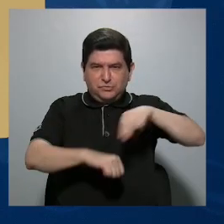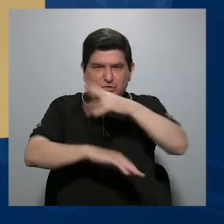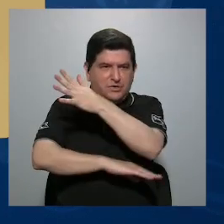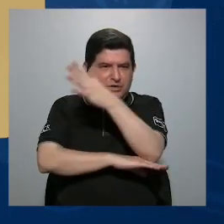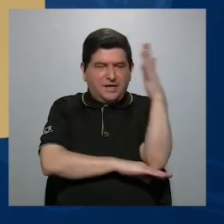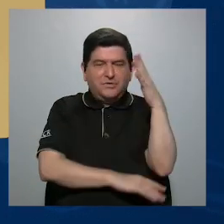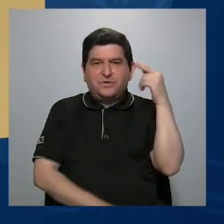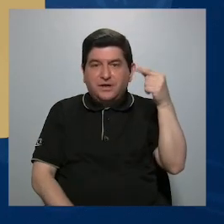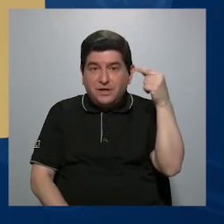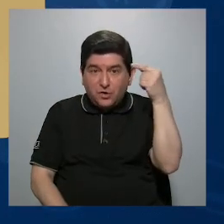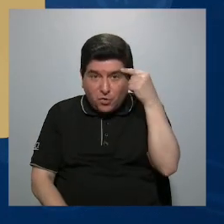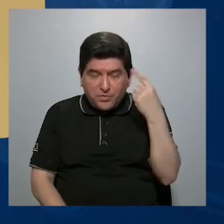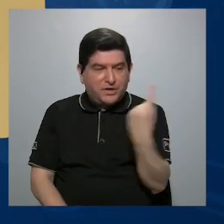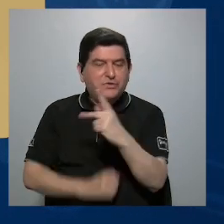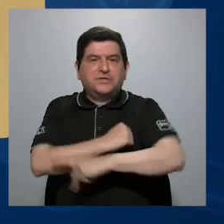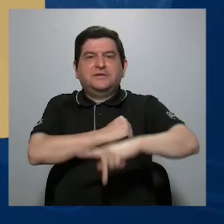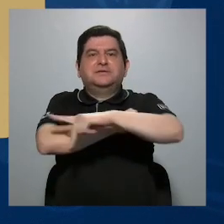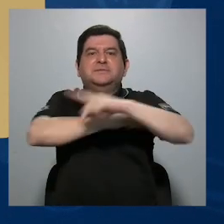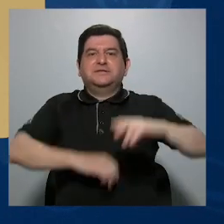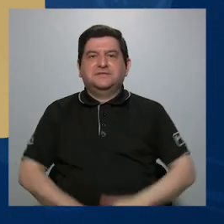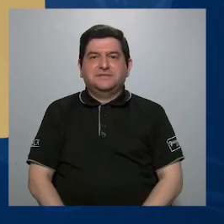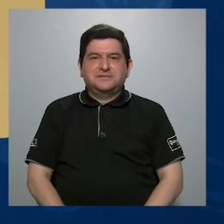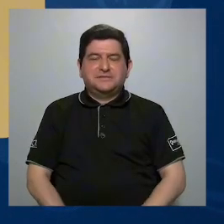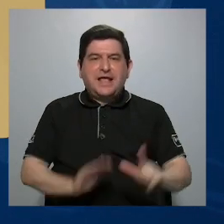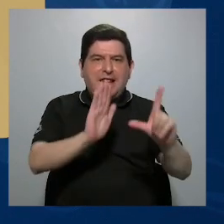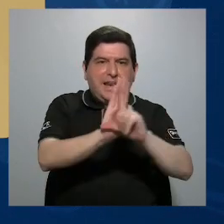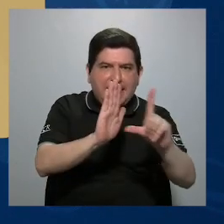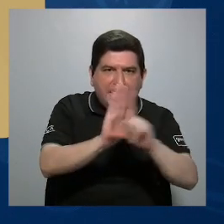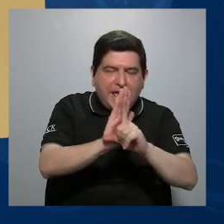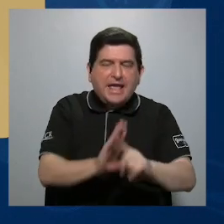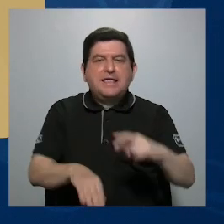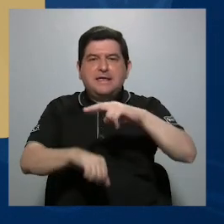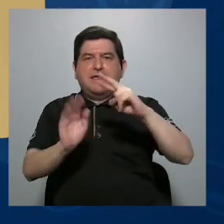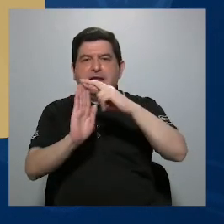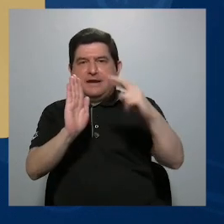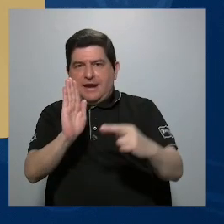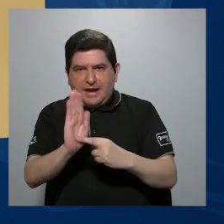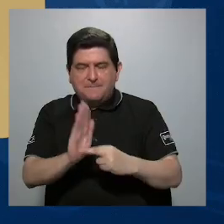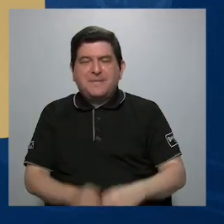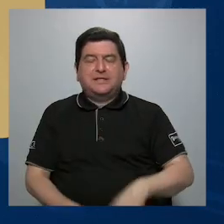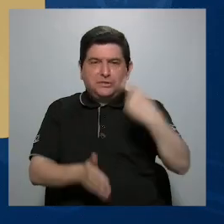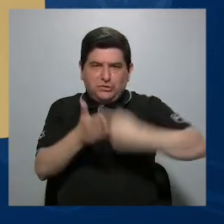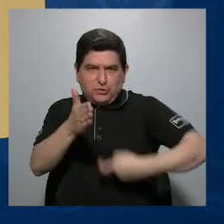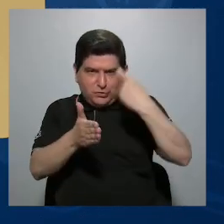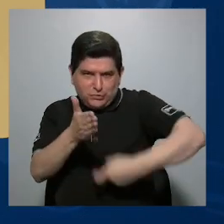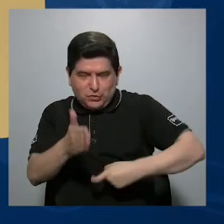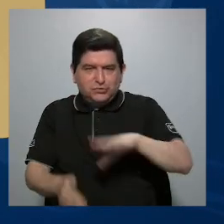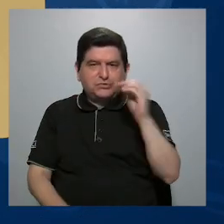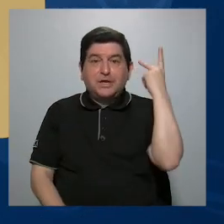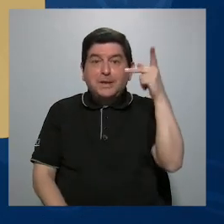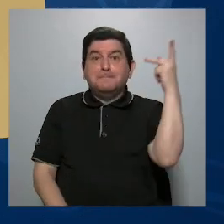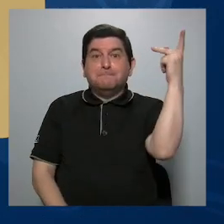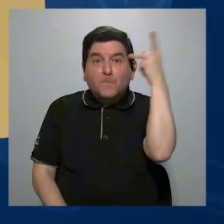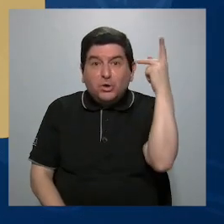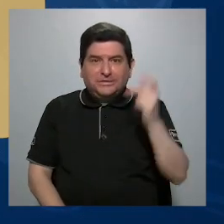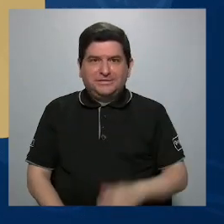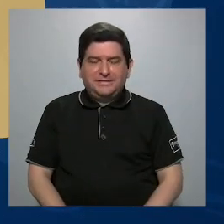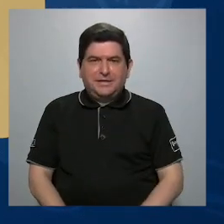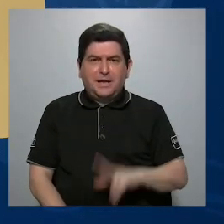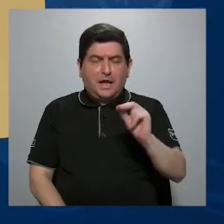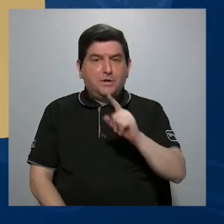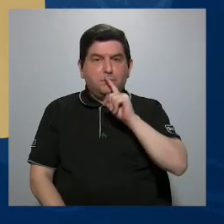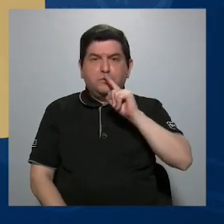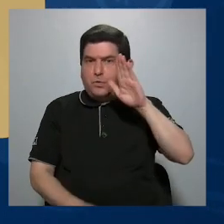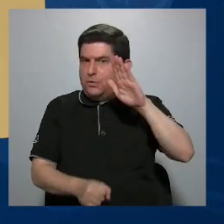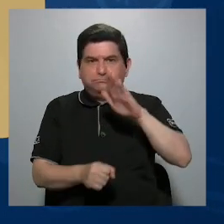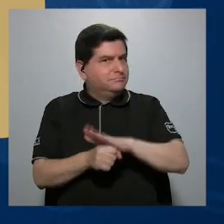de la naturaleza de los gobiernos de cada país, de sus leyes y reglamentos fiscales y de su política,